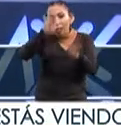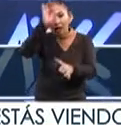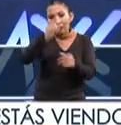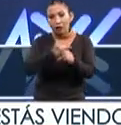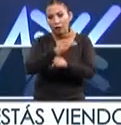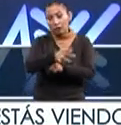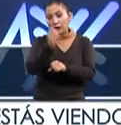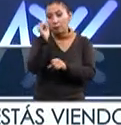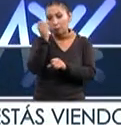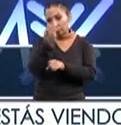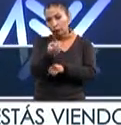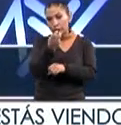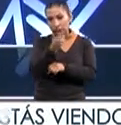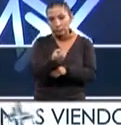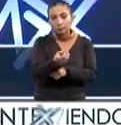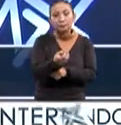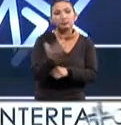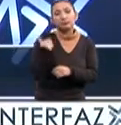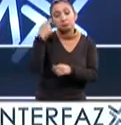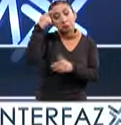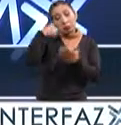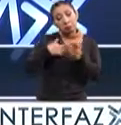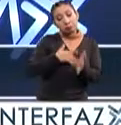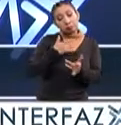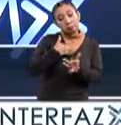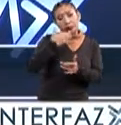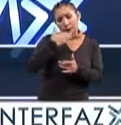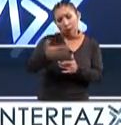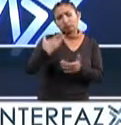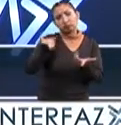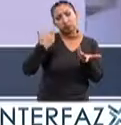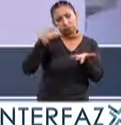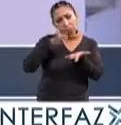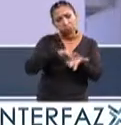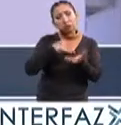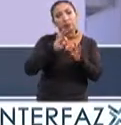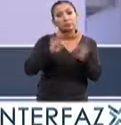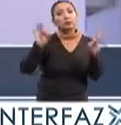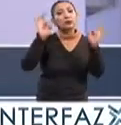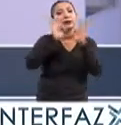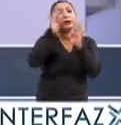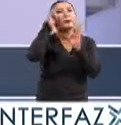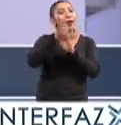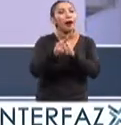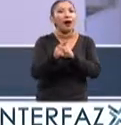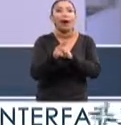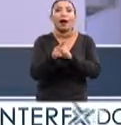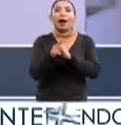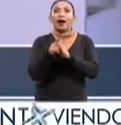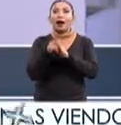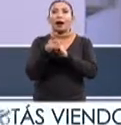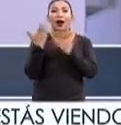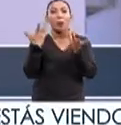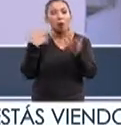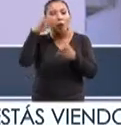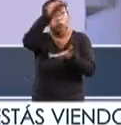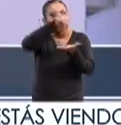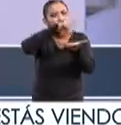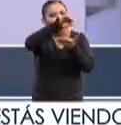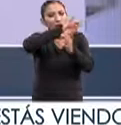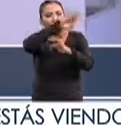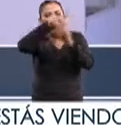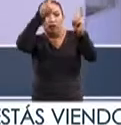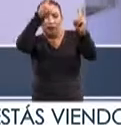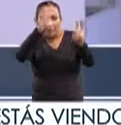Entonces, ahí en ese sentido sí nos parece que puede ser un muy buen elemento, un elemento importante para poder aglutinar toda la